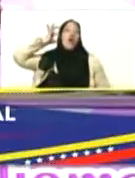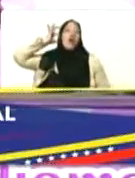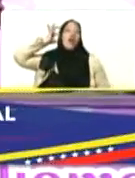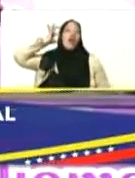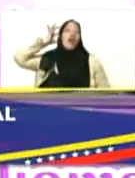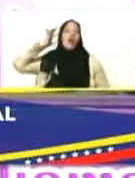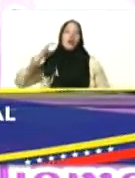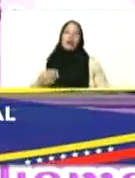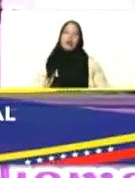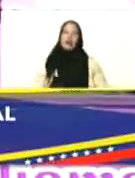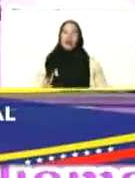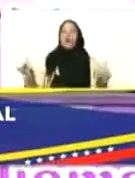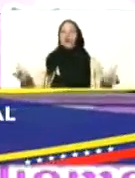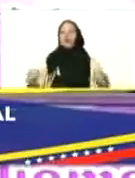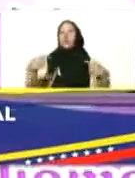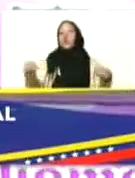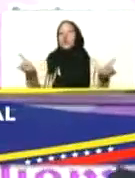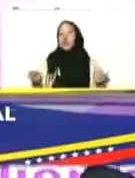mujeres! ¡Música!